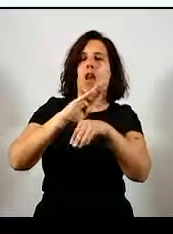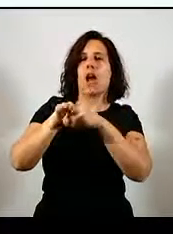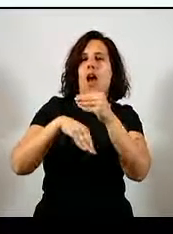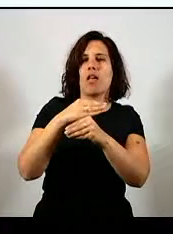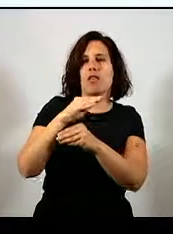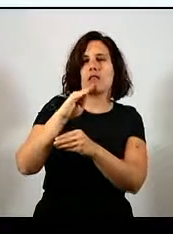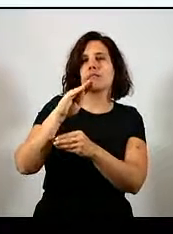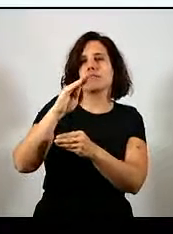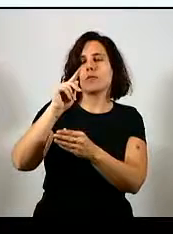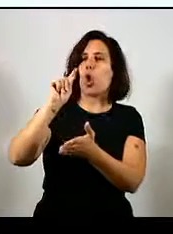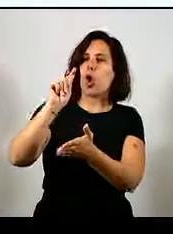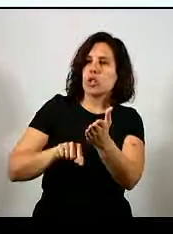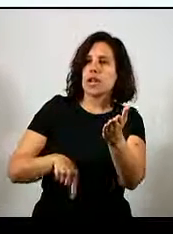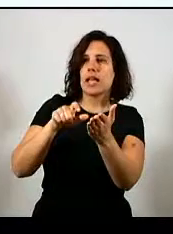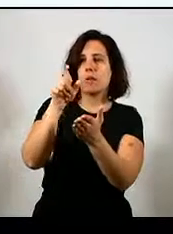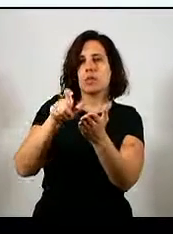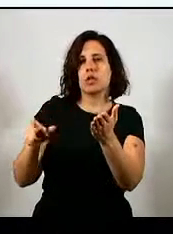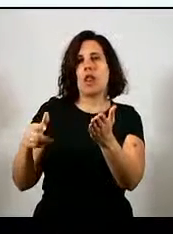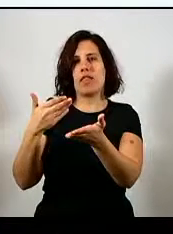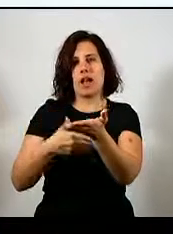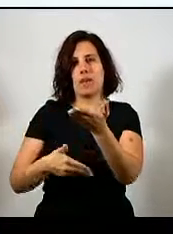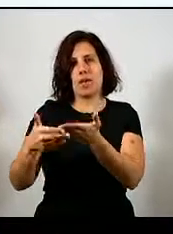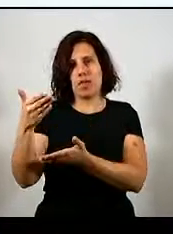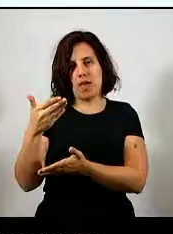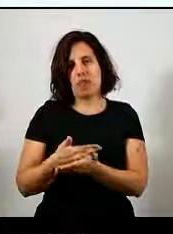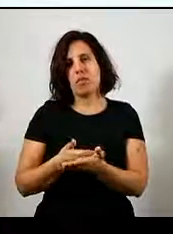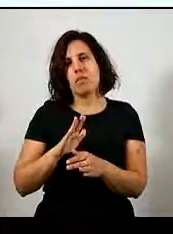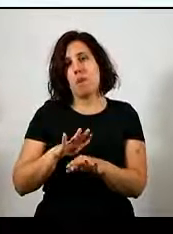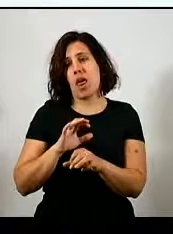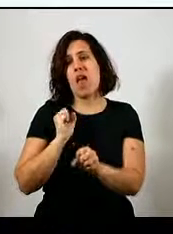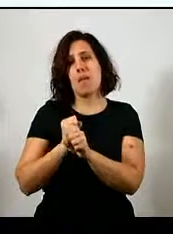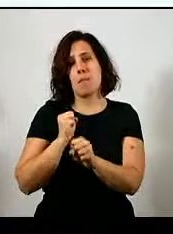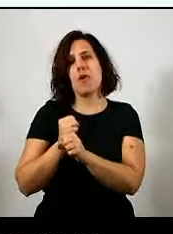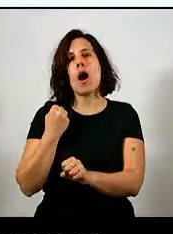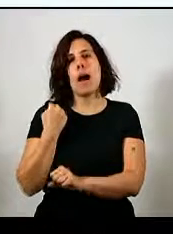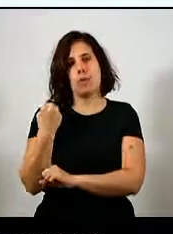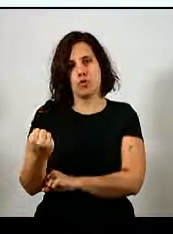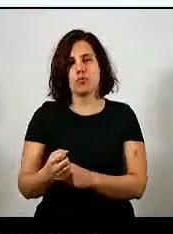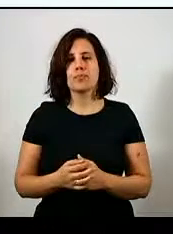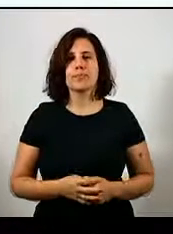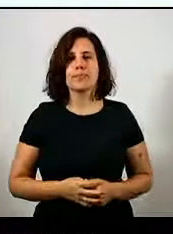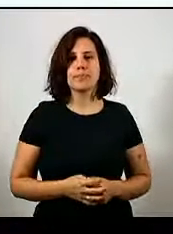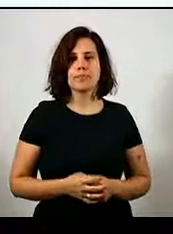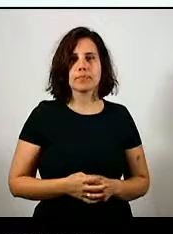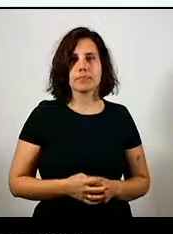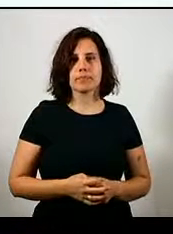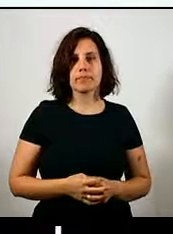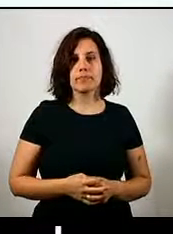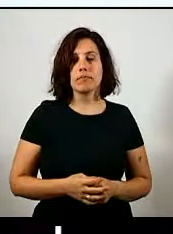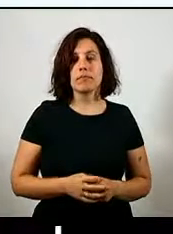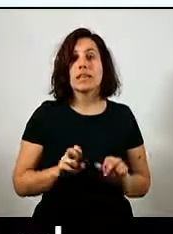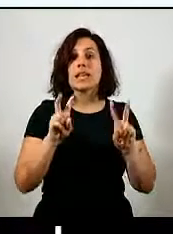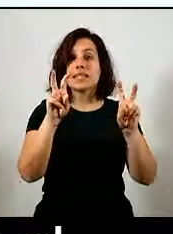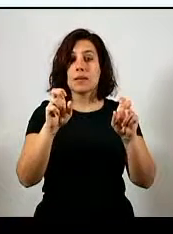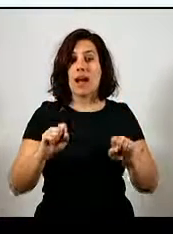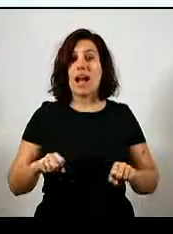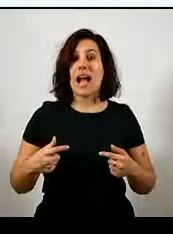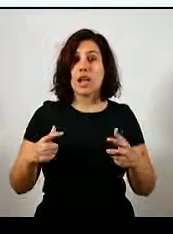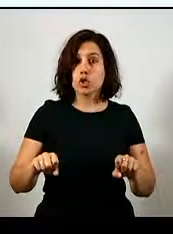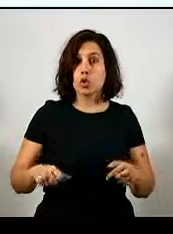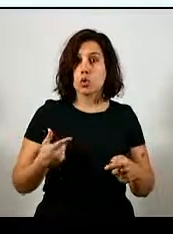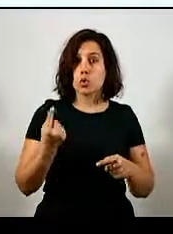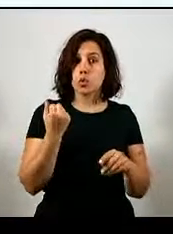trabajadora con discapacidad a las que se le va a prestar el empleo con apoyo. En cuanto a los gastos